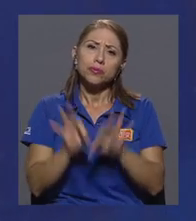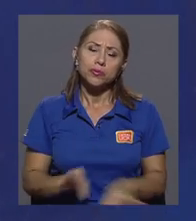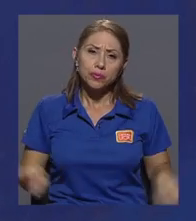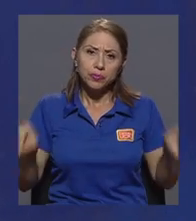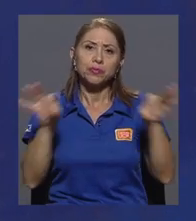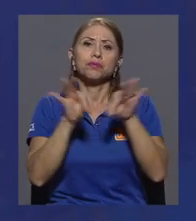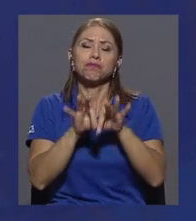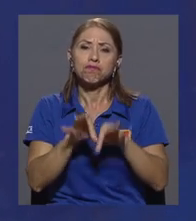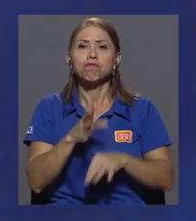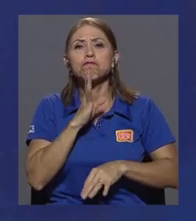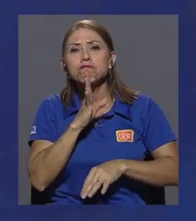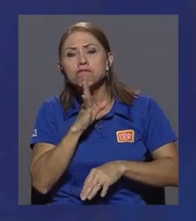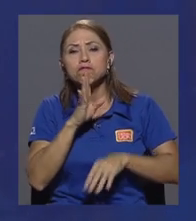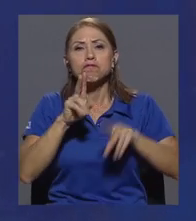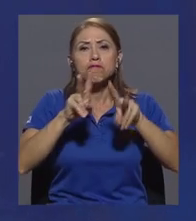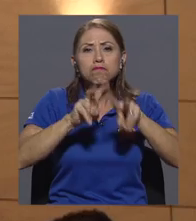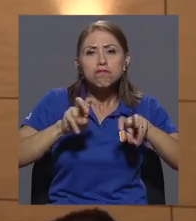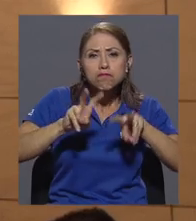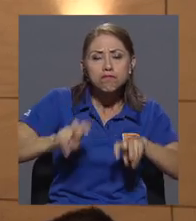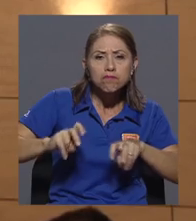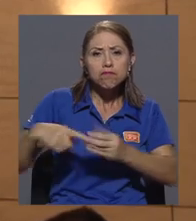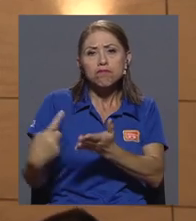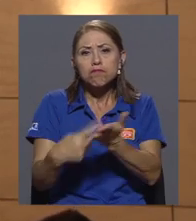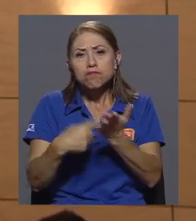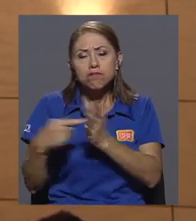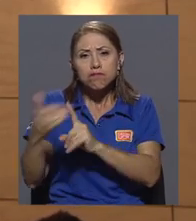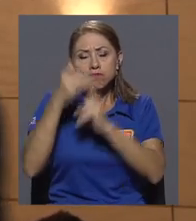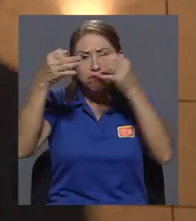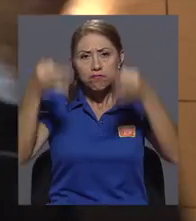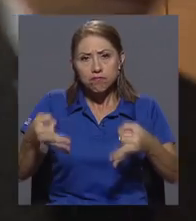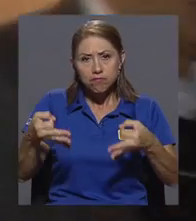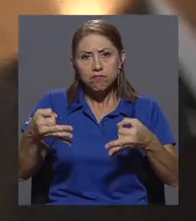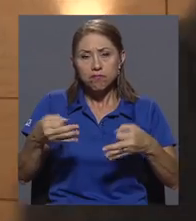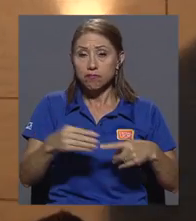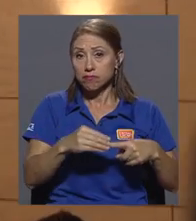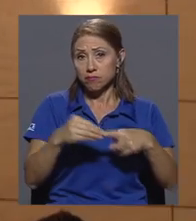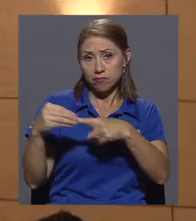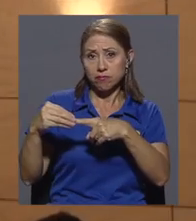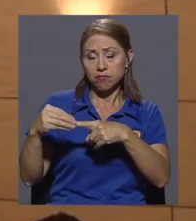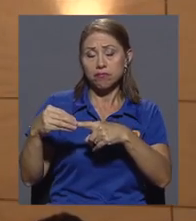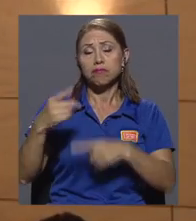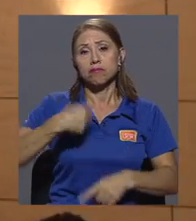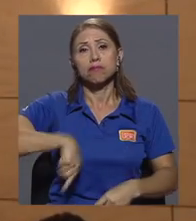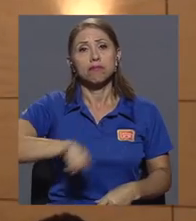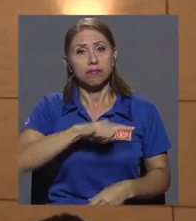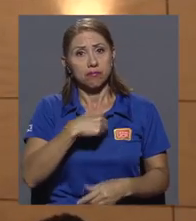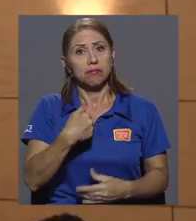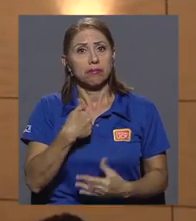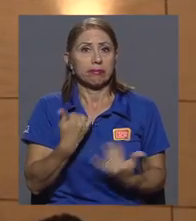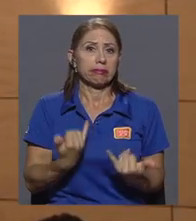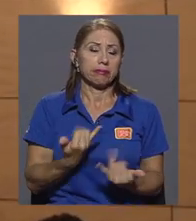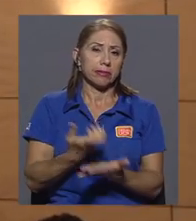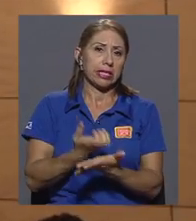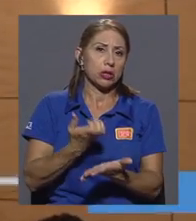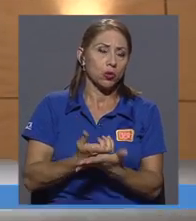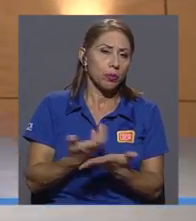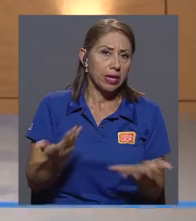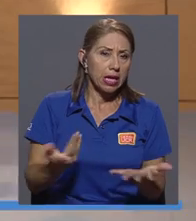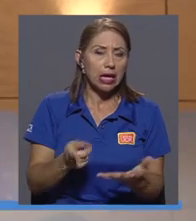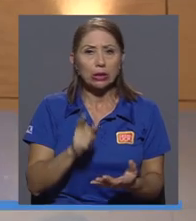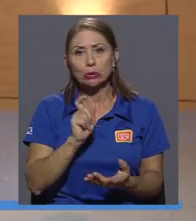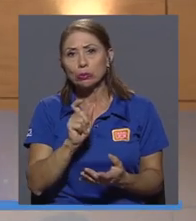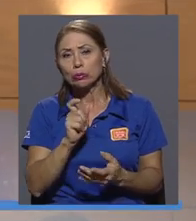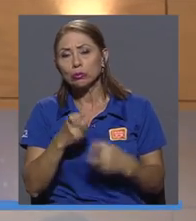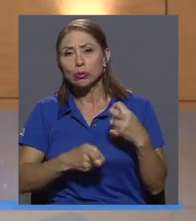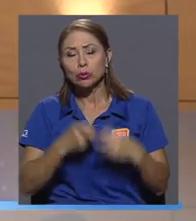discutir y analizar y tomar acciones sobre estos elementos en particular cuando tenemos la economía en un estado recesivo